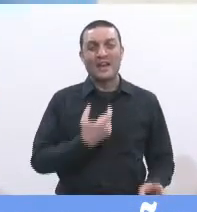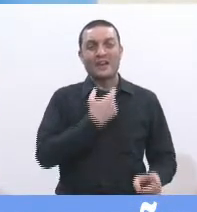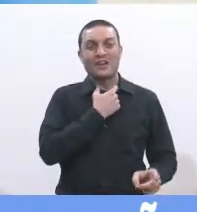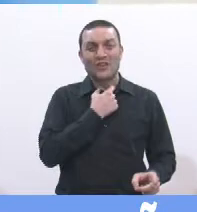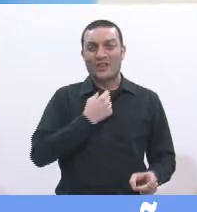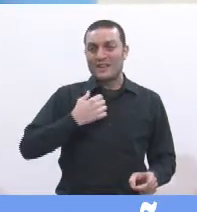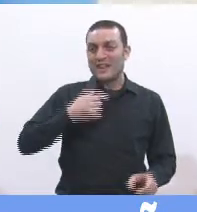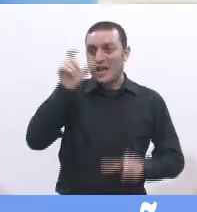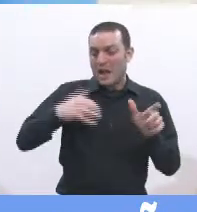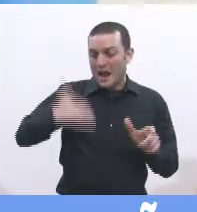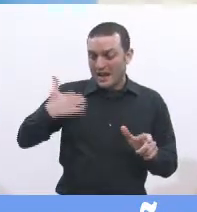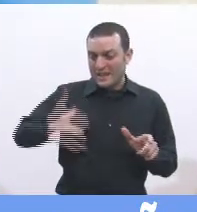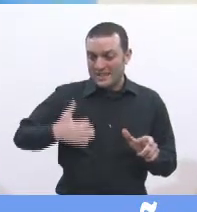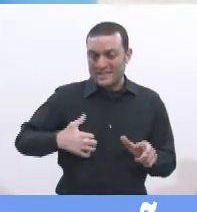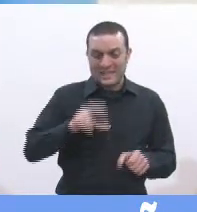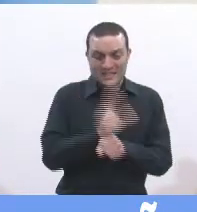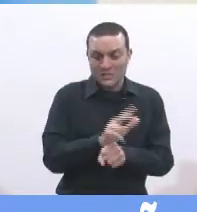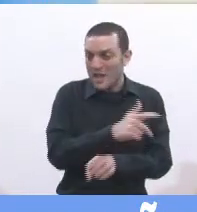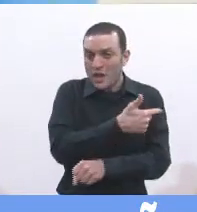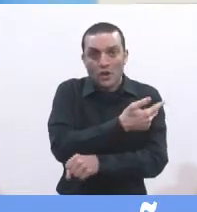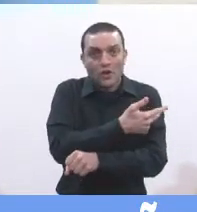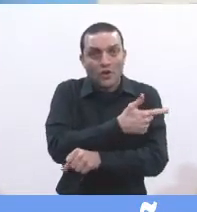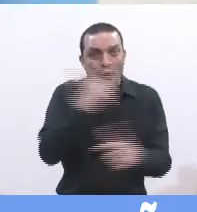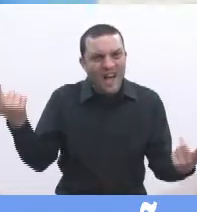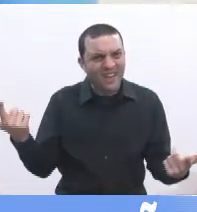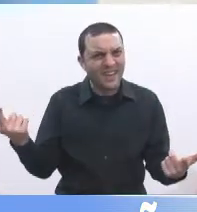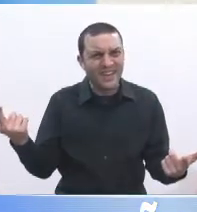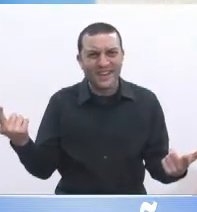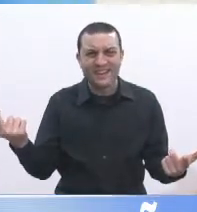mal servicio de seguridad. ¿Hasta tanto pueden llegar?